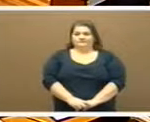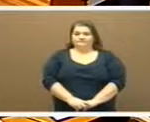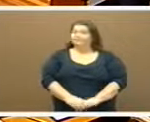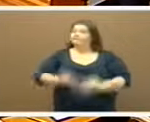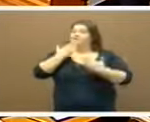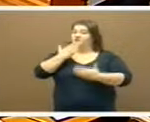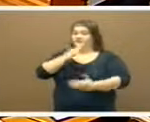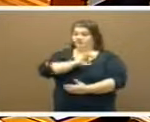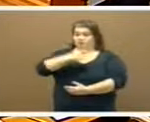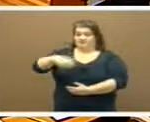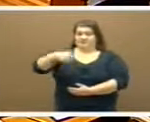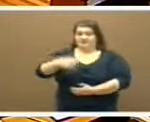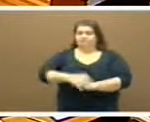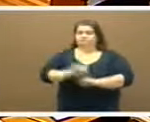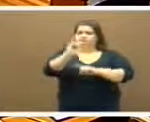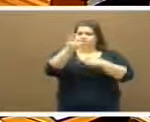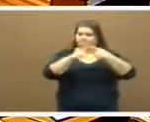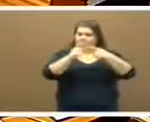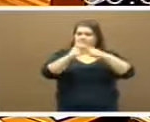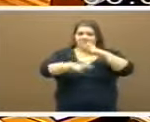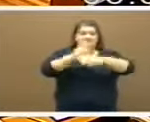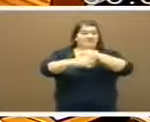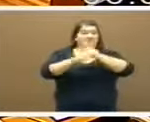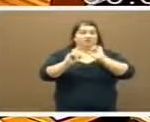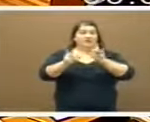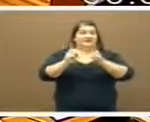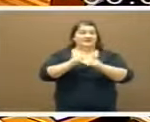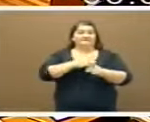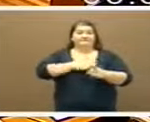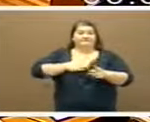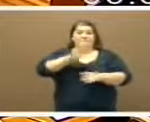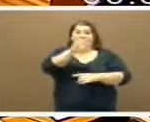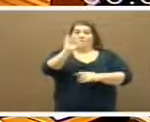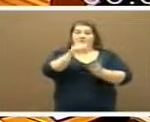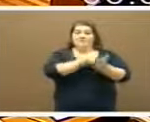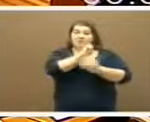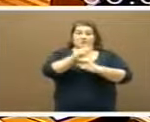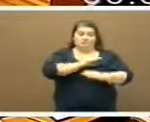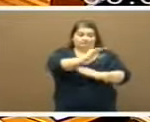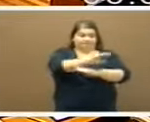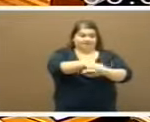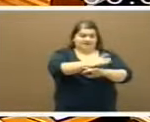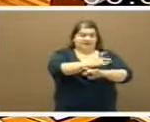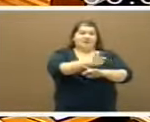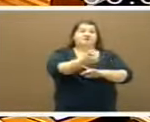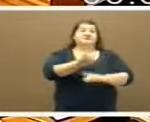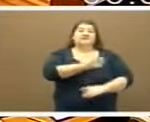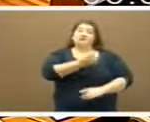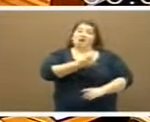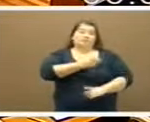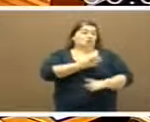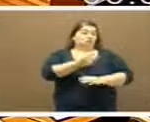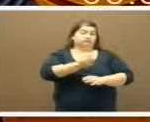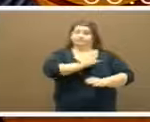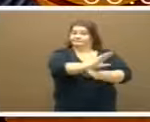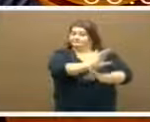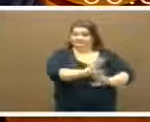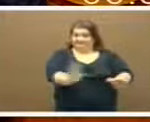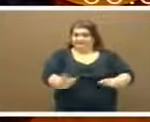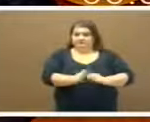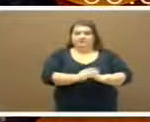Muchas gracias, señor presidente. La primera enmienda simplemente quiere trasladar 50.000 euros a apoyo a organizaciones sindicales, por lo tanto, sin